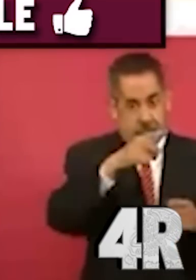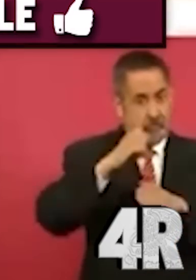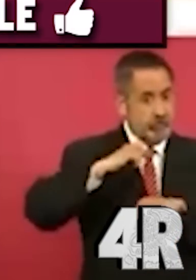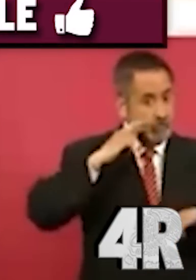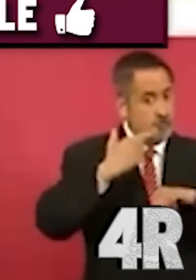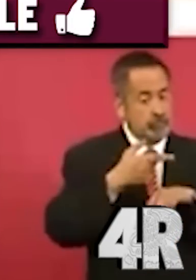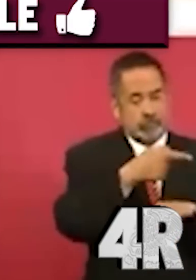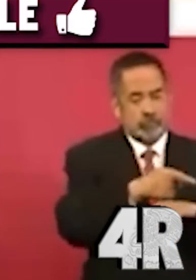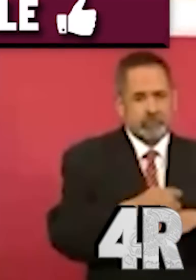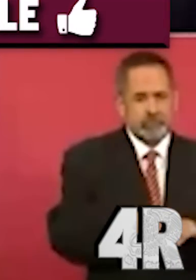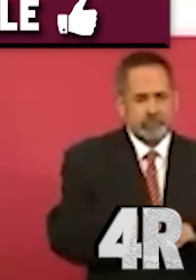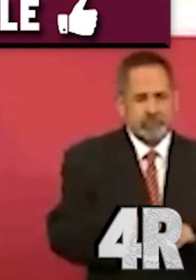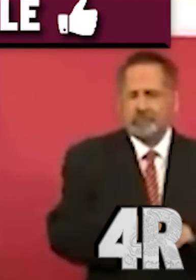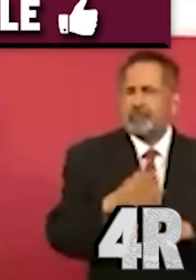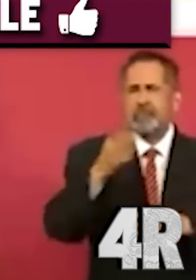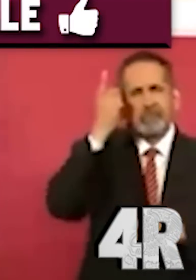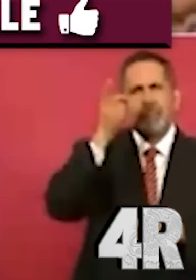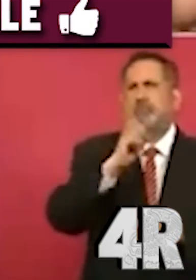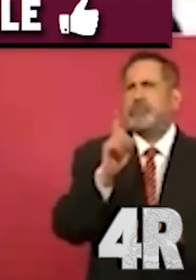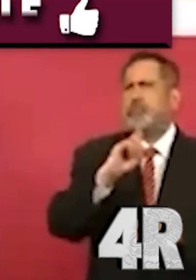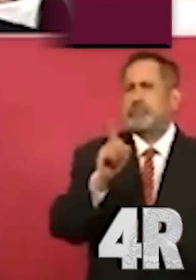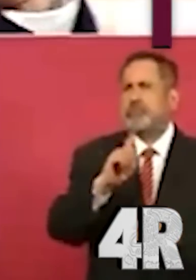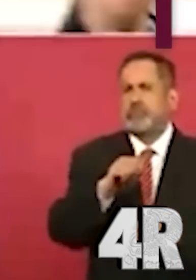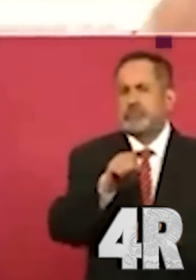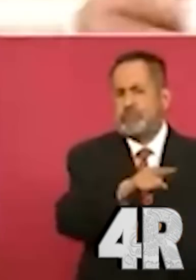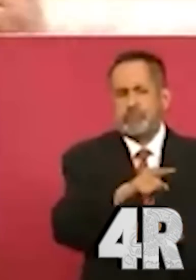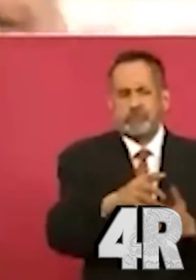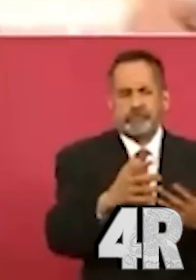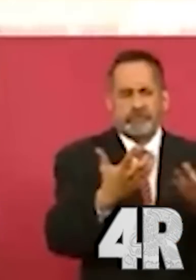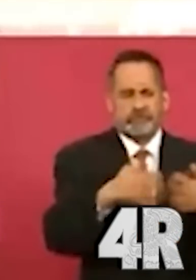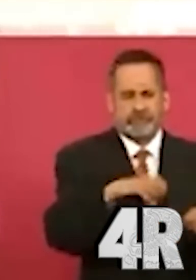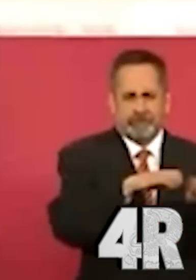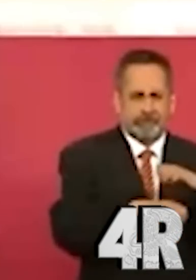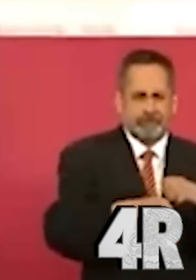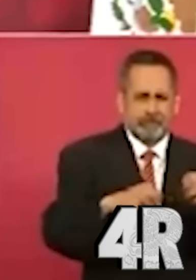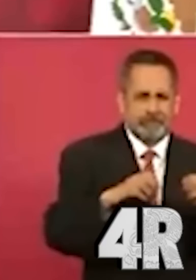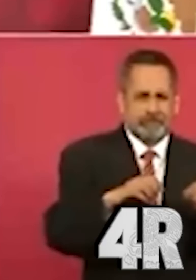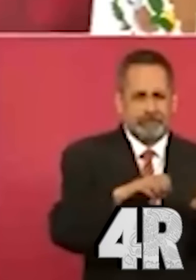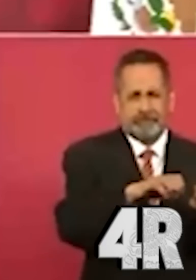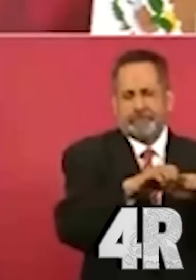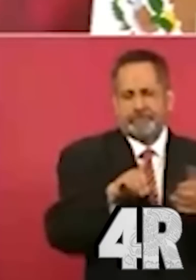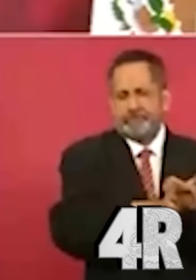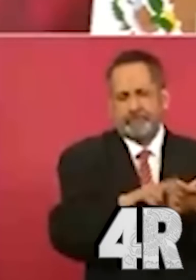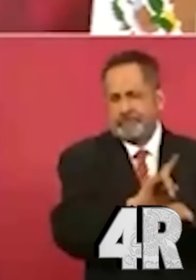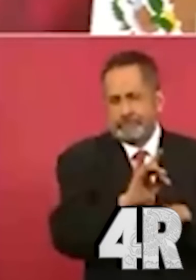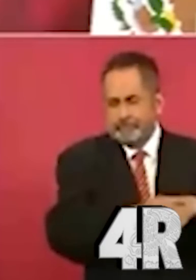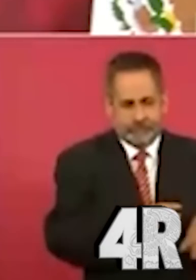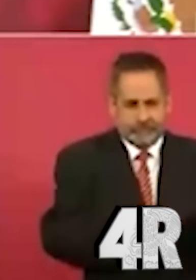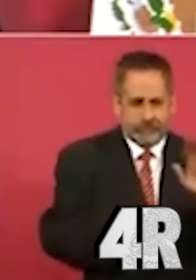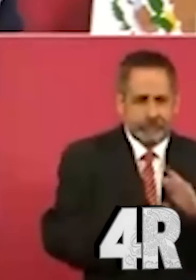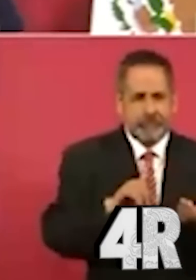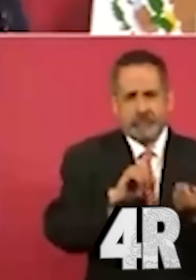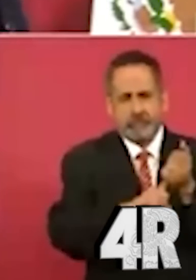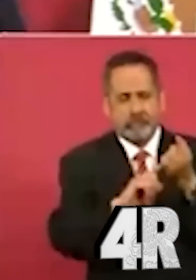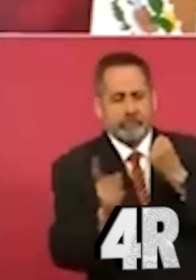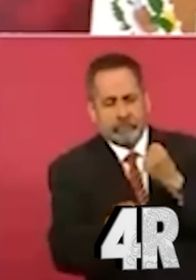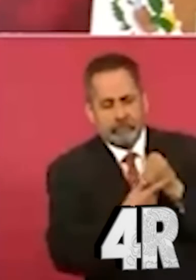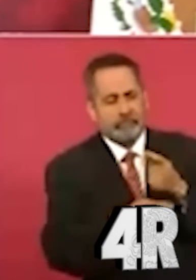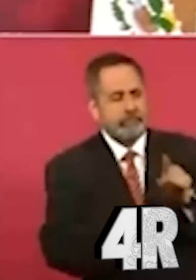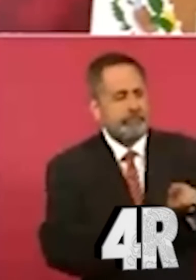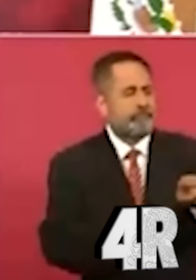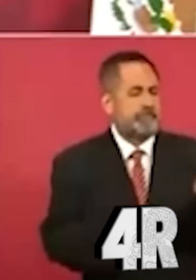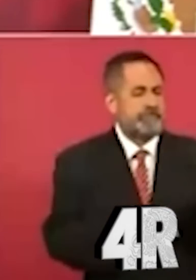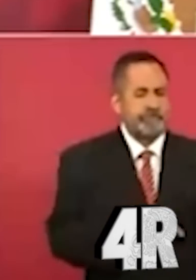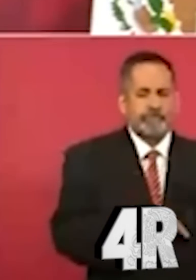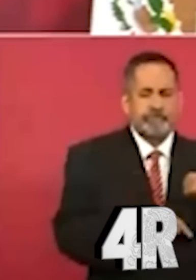amigos para que también estén bien informados acerca de lo que ocurre en la Cuarta República. De igual manera, los invitamos a darle